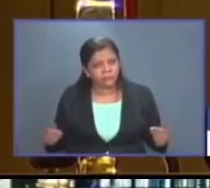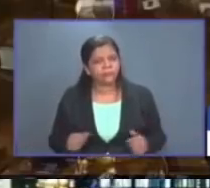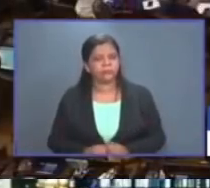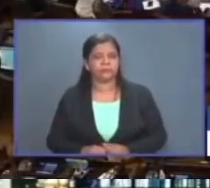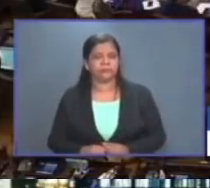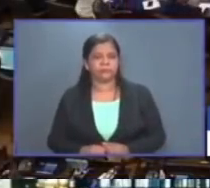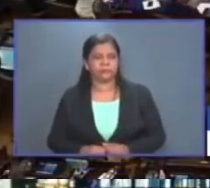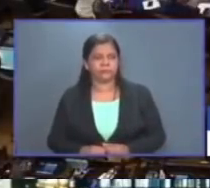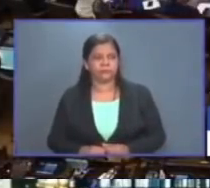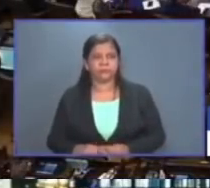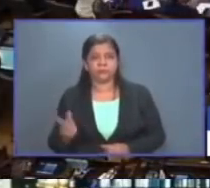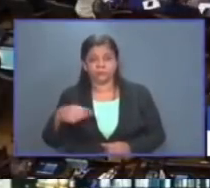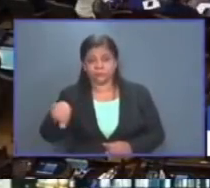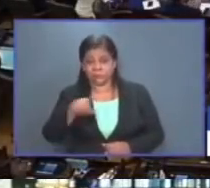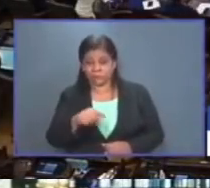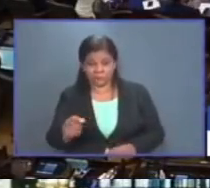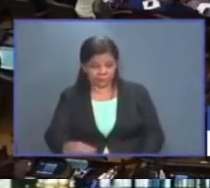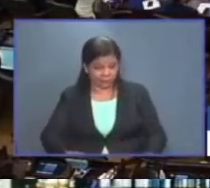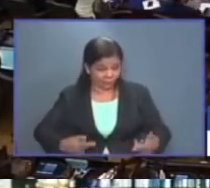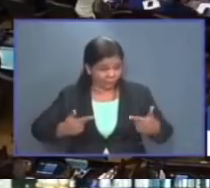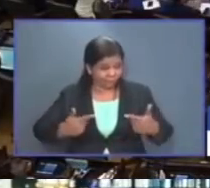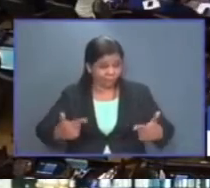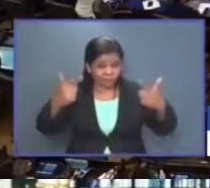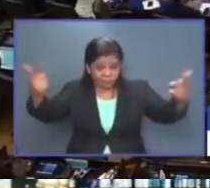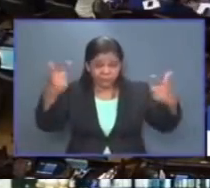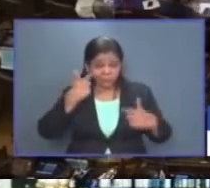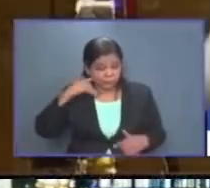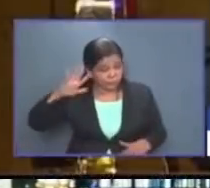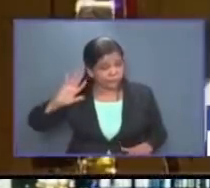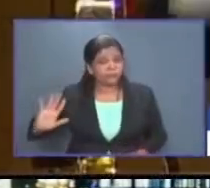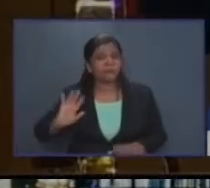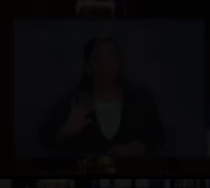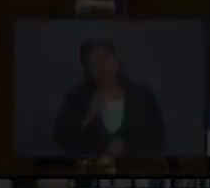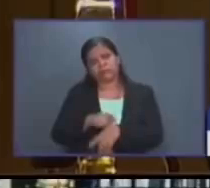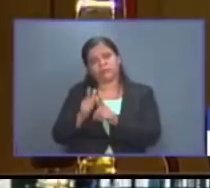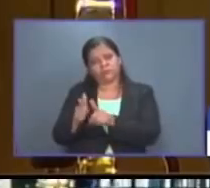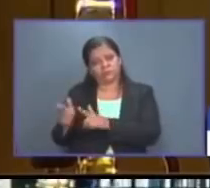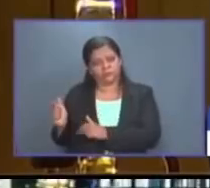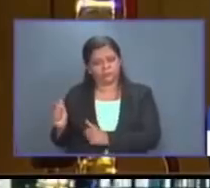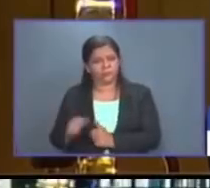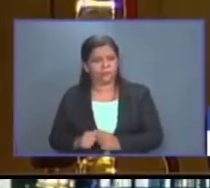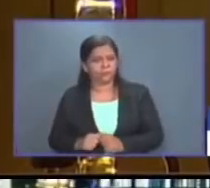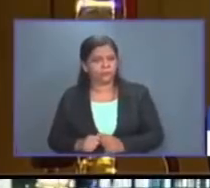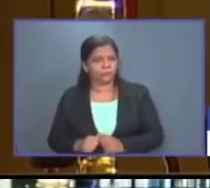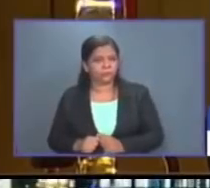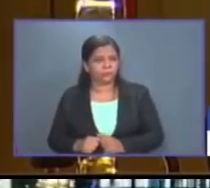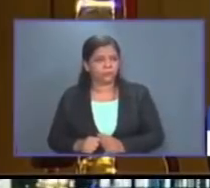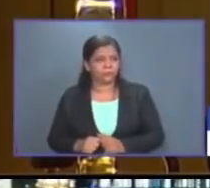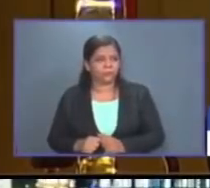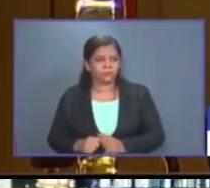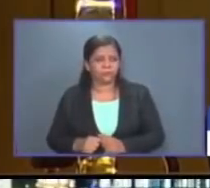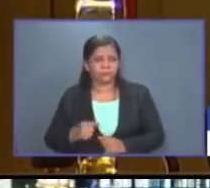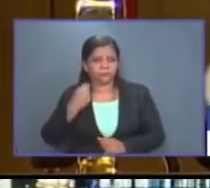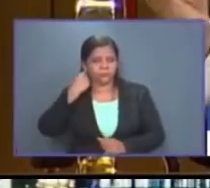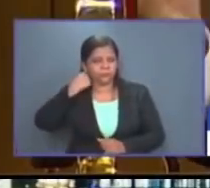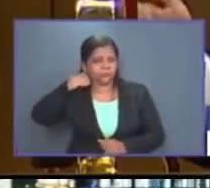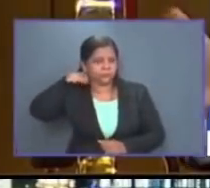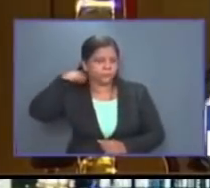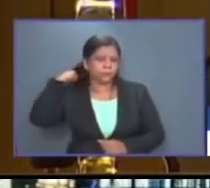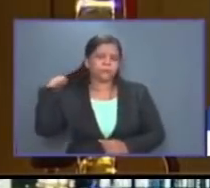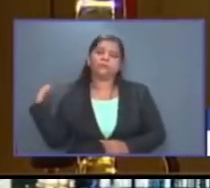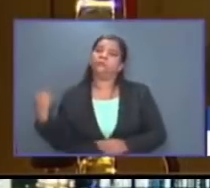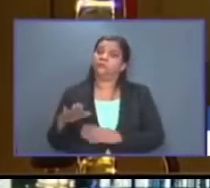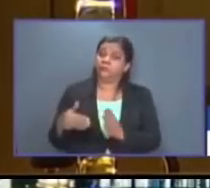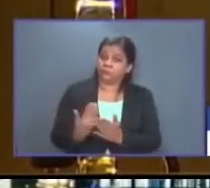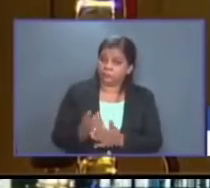el mozote diciendo que se abran los archivos del caso del mozote tuvieron diez años señores para abrir los archivos mire